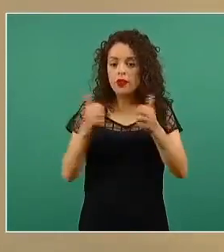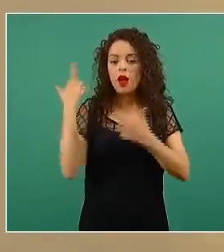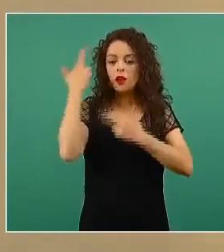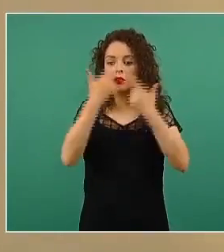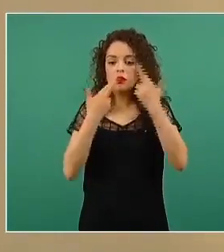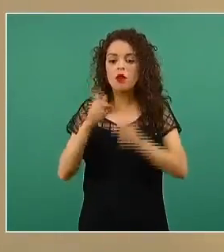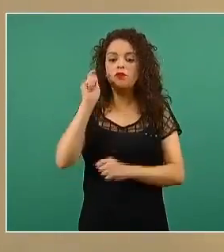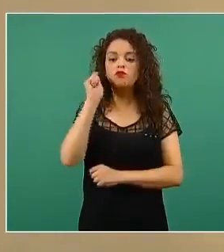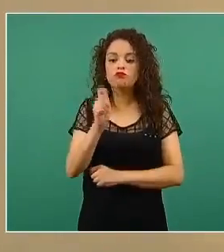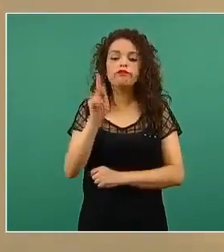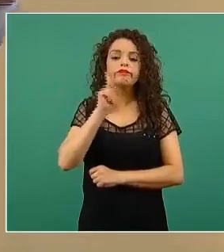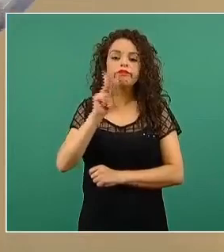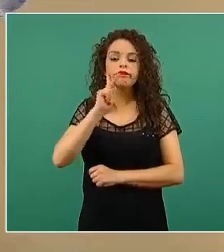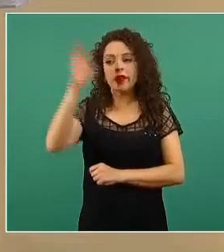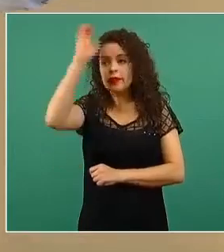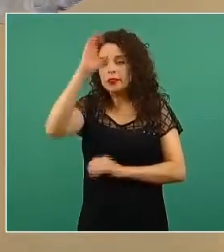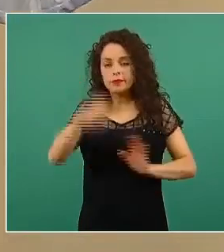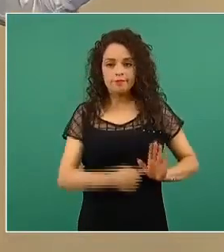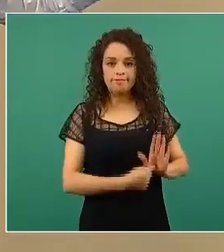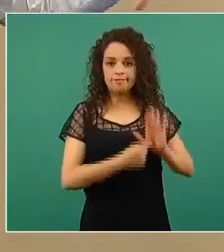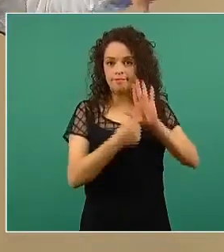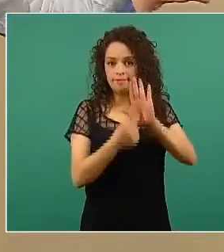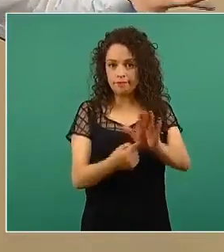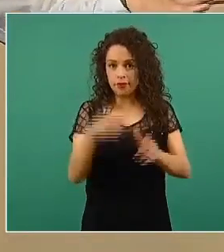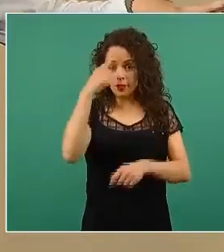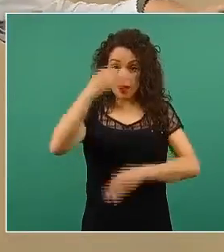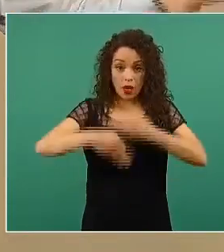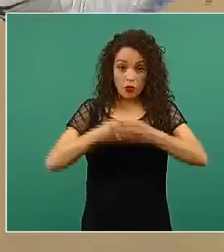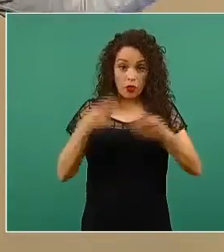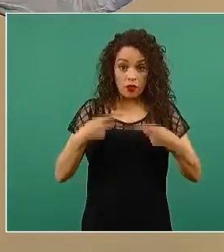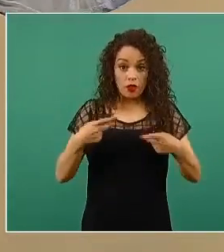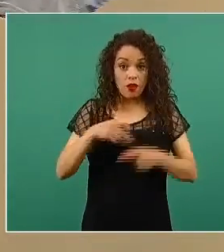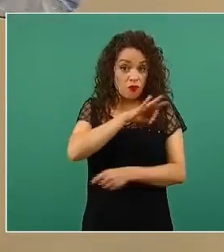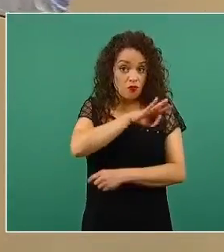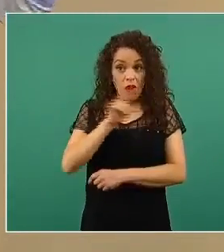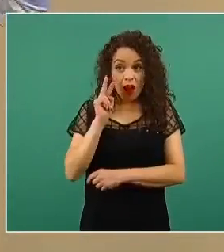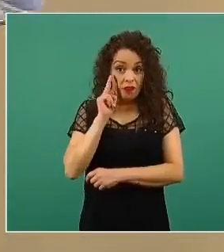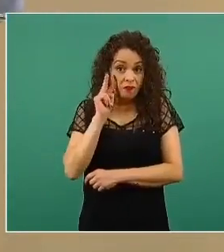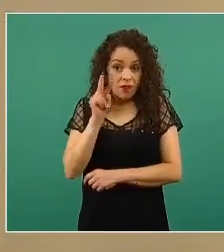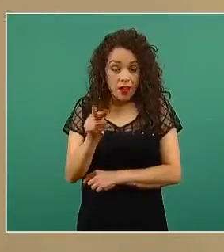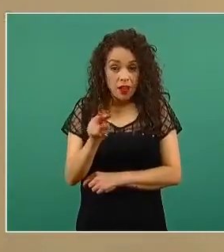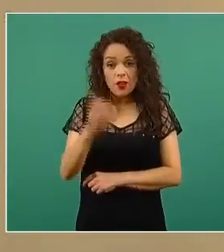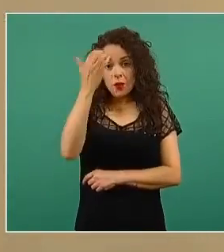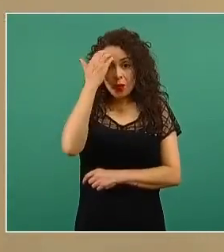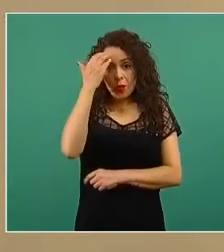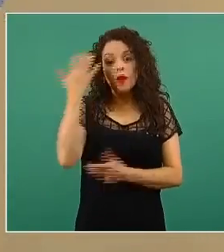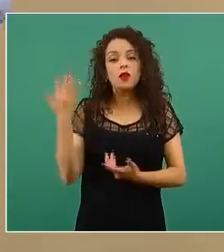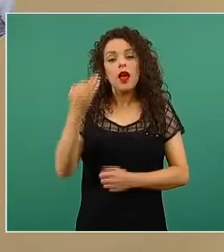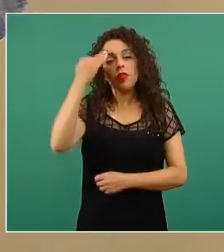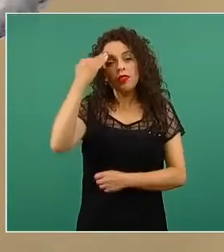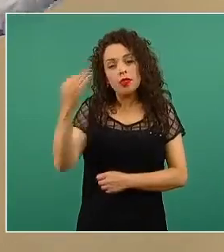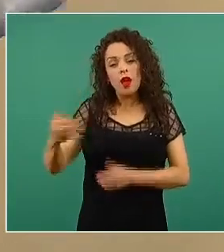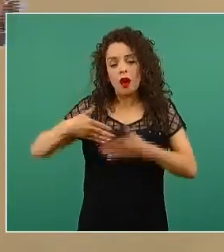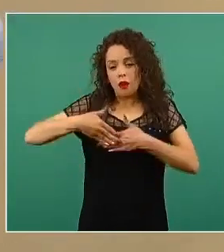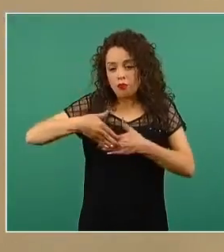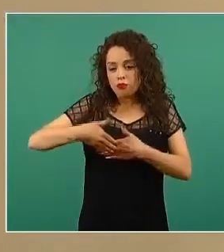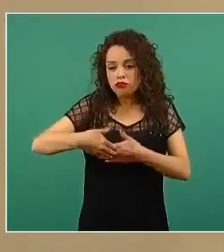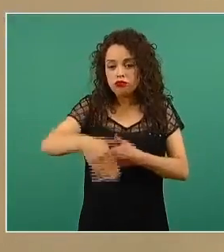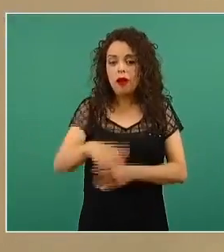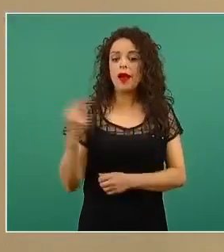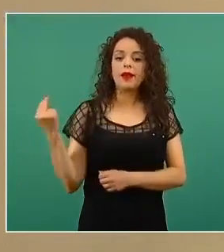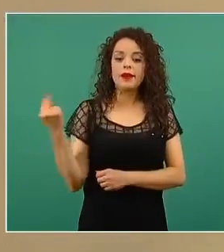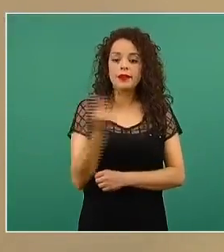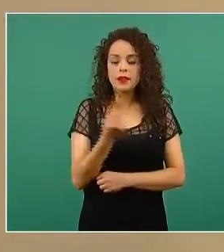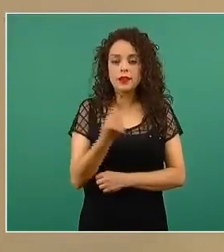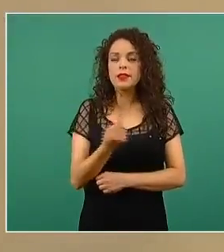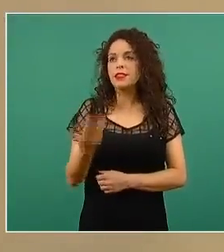científica, para poderla poner a disposición de todas las personas, y conforme iba pasando el tiempo también la necesidad de ver cómo